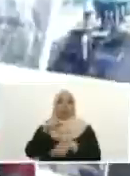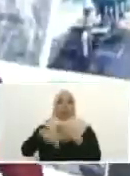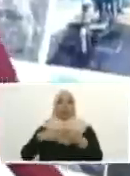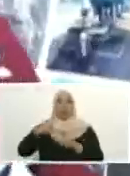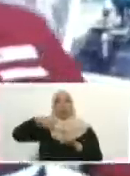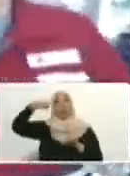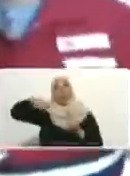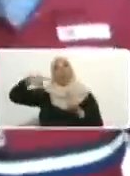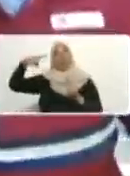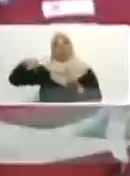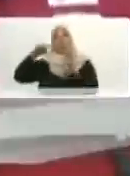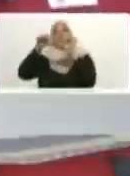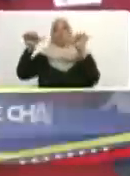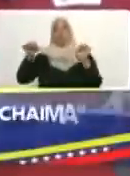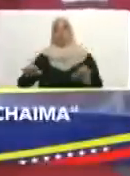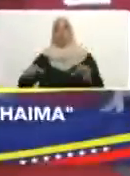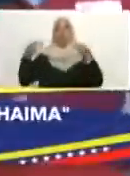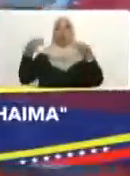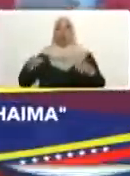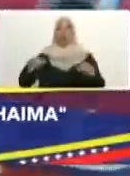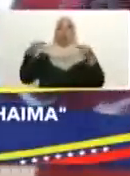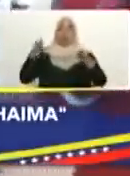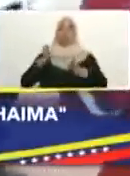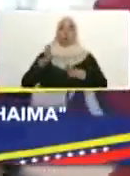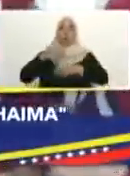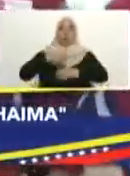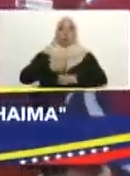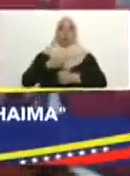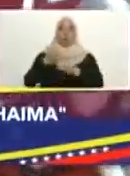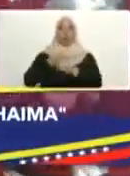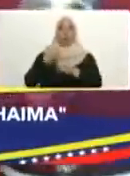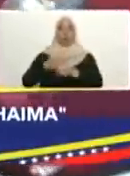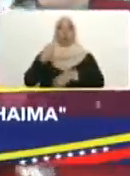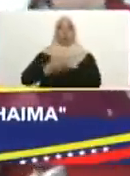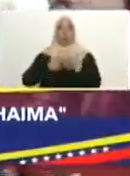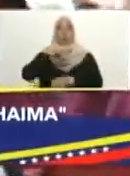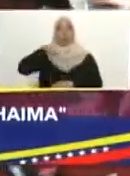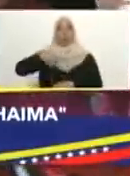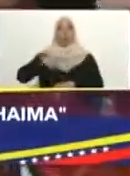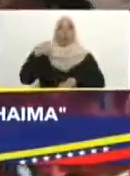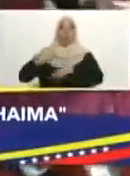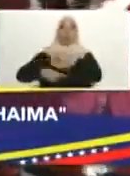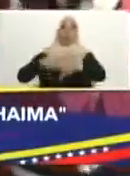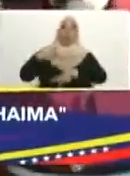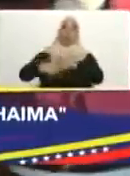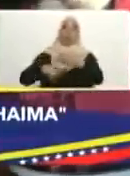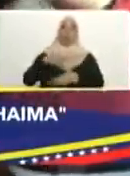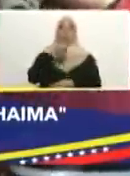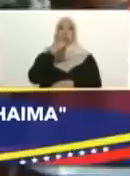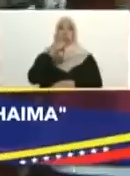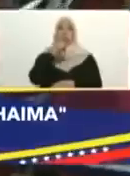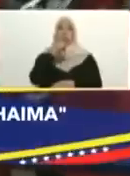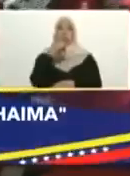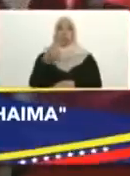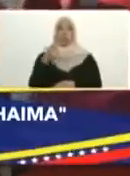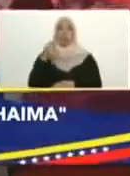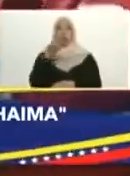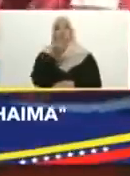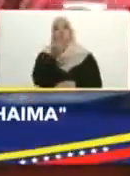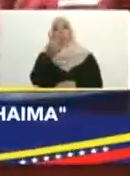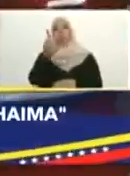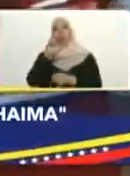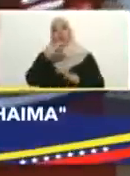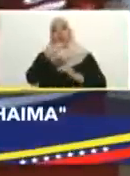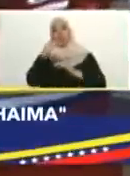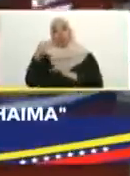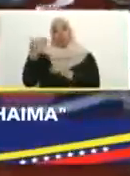que nos permitió una confiabilidad operacional para la sostenibilidad de la producción con 44 pozos activos,